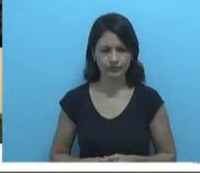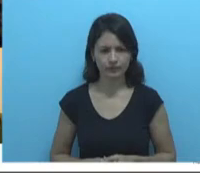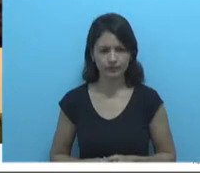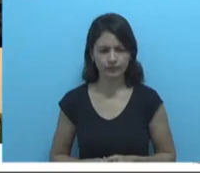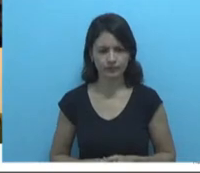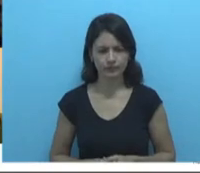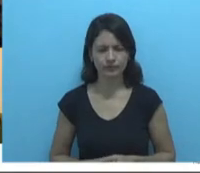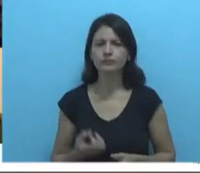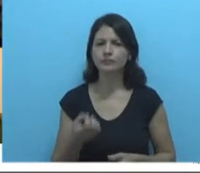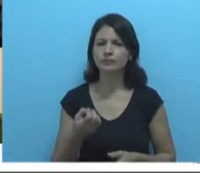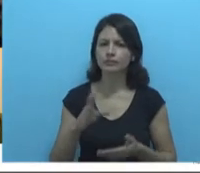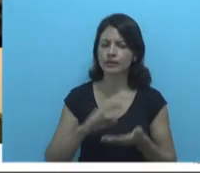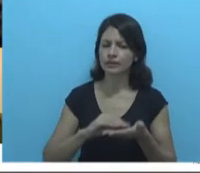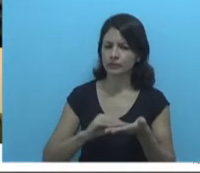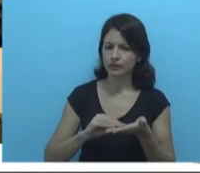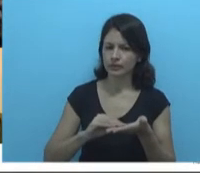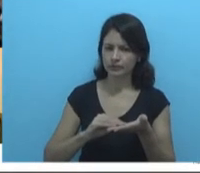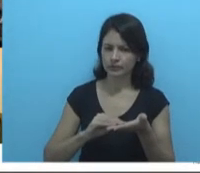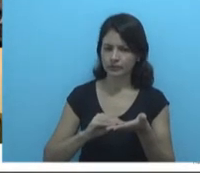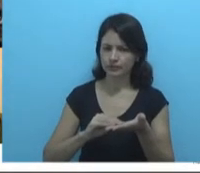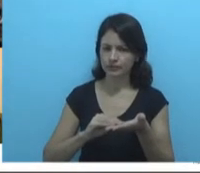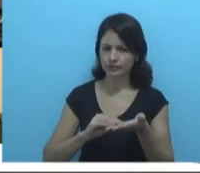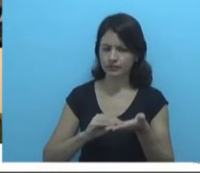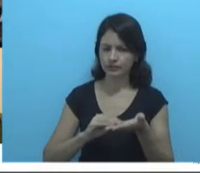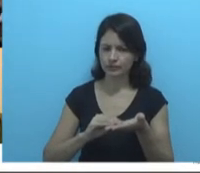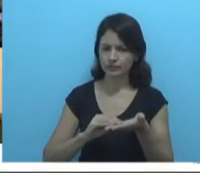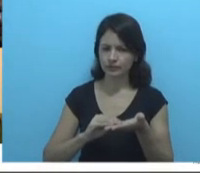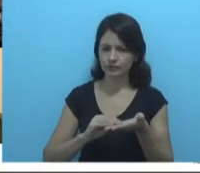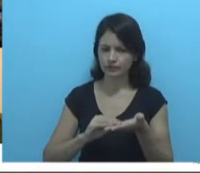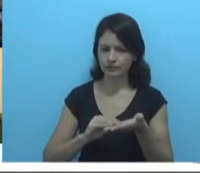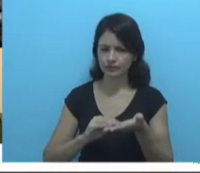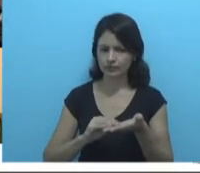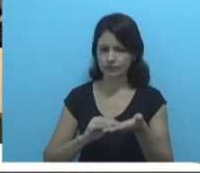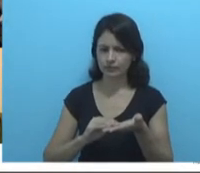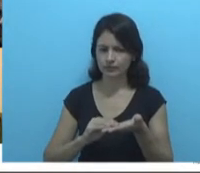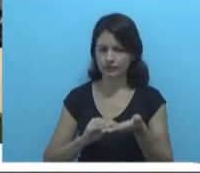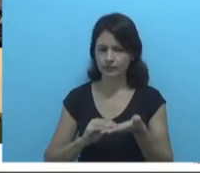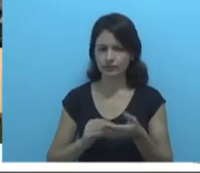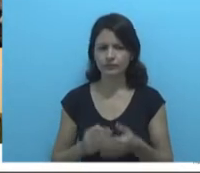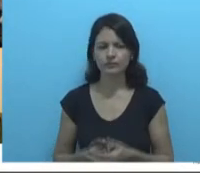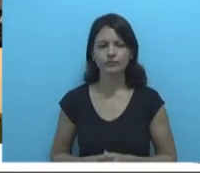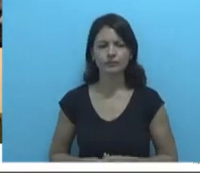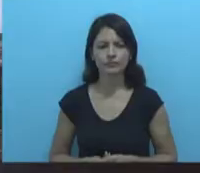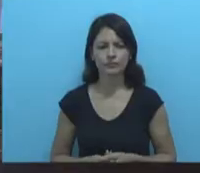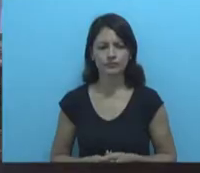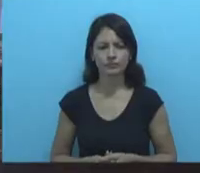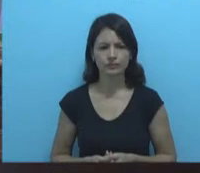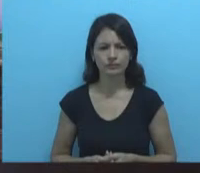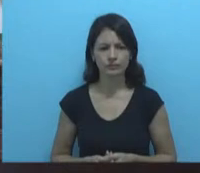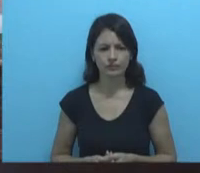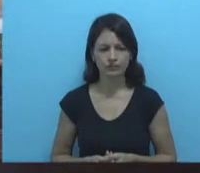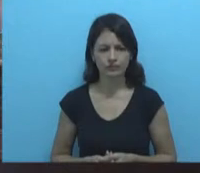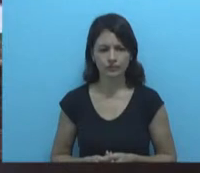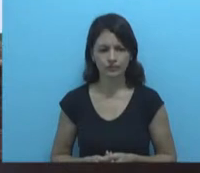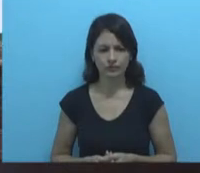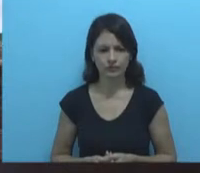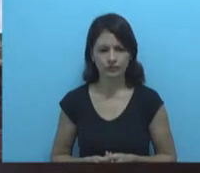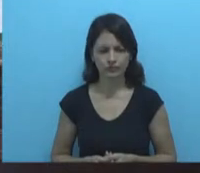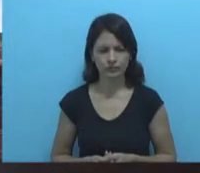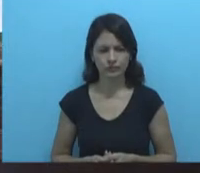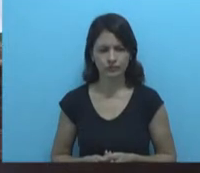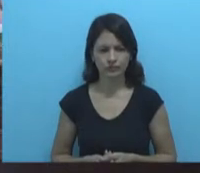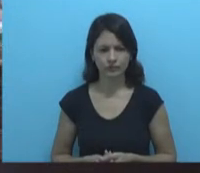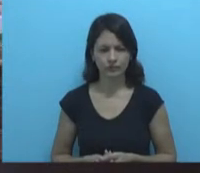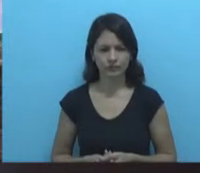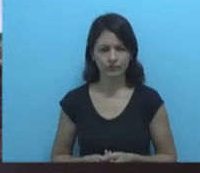nota de la posición de su bloque respecto de los asuntos de los sobre